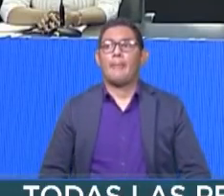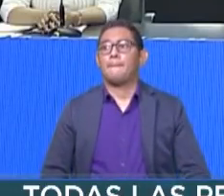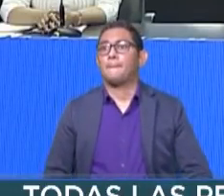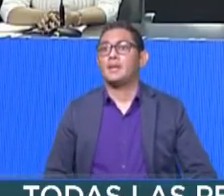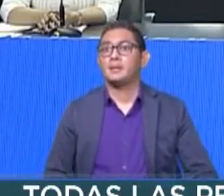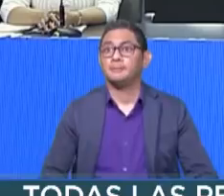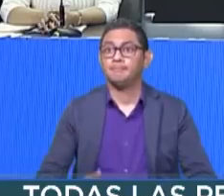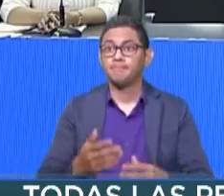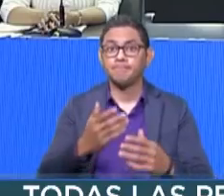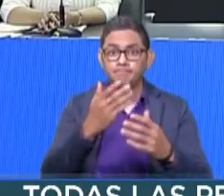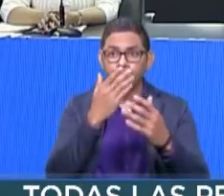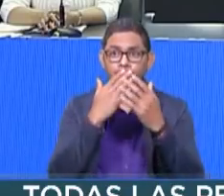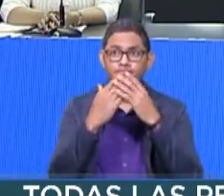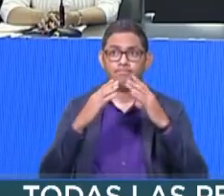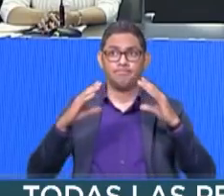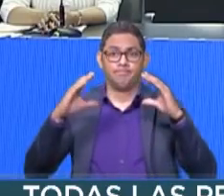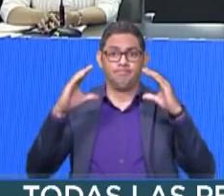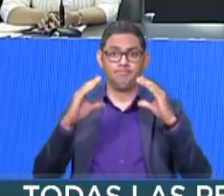Buenas tardes a todos.